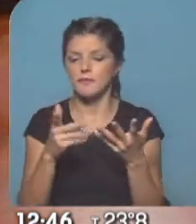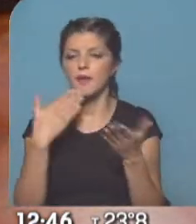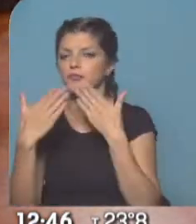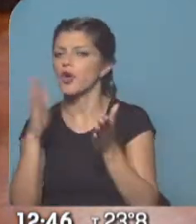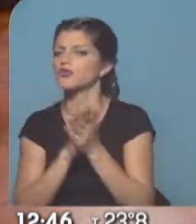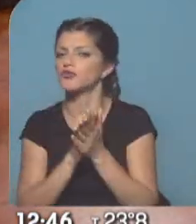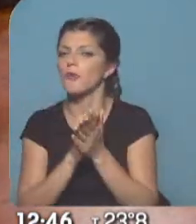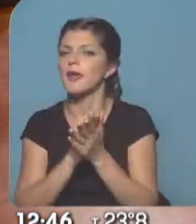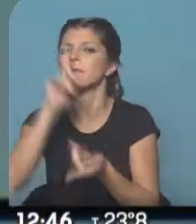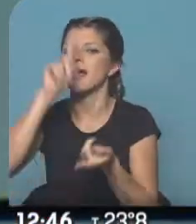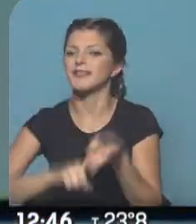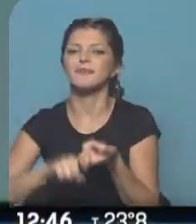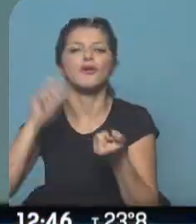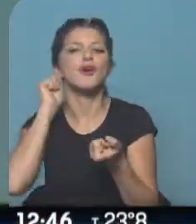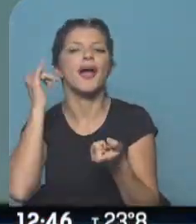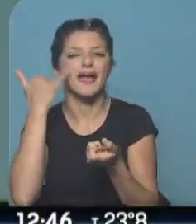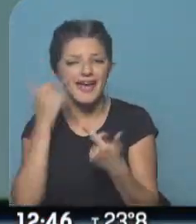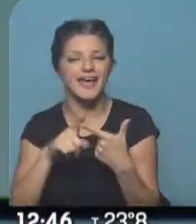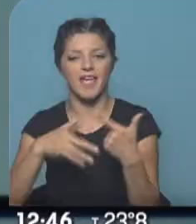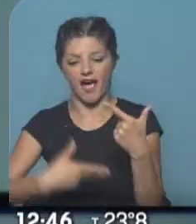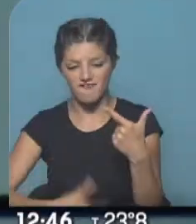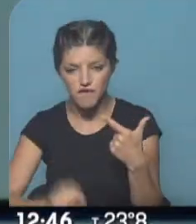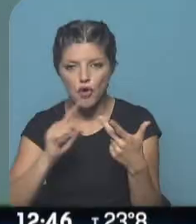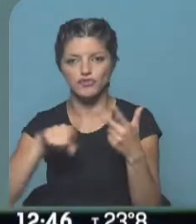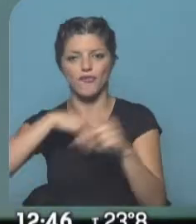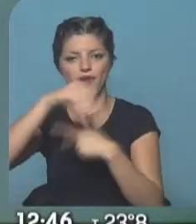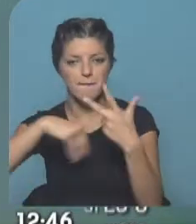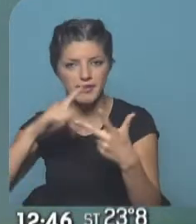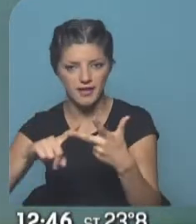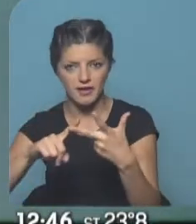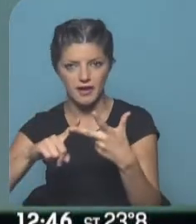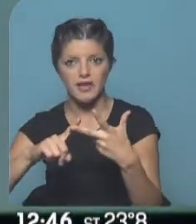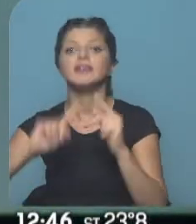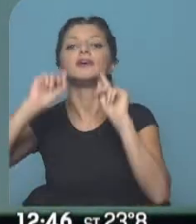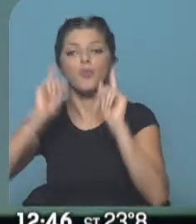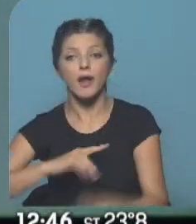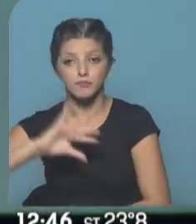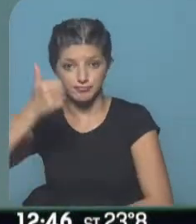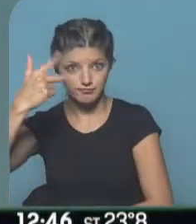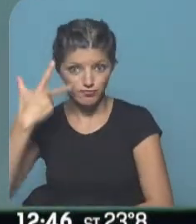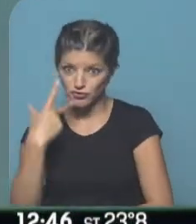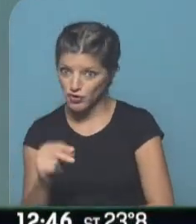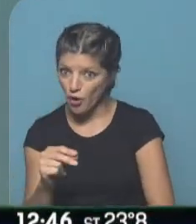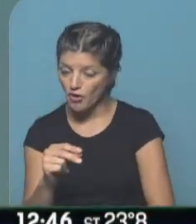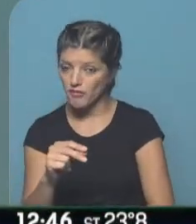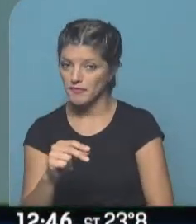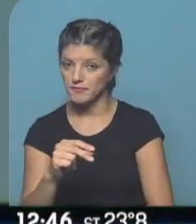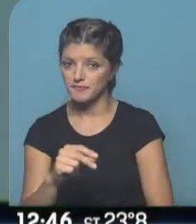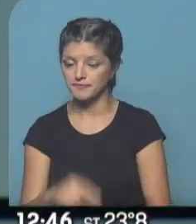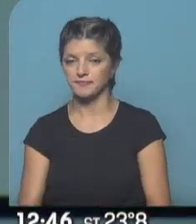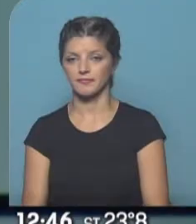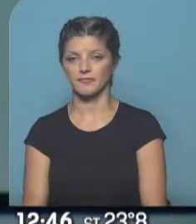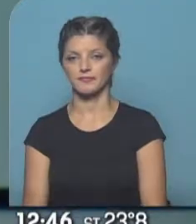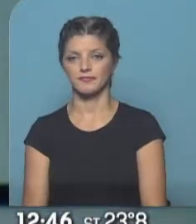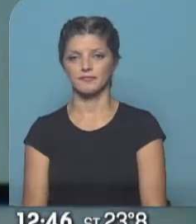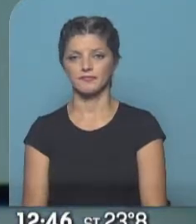de matrimonio igualitario, aborto, familia, y triunfa el no. Me parece que el Papa